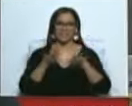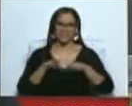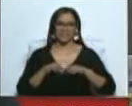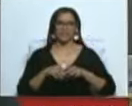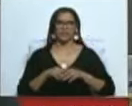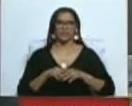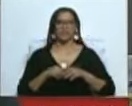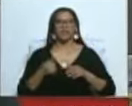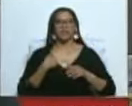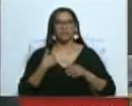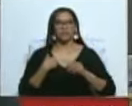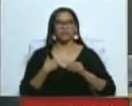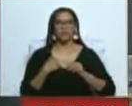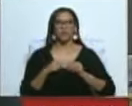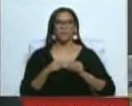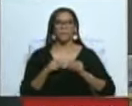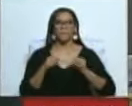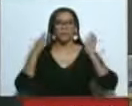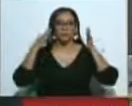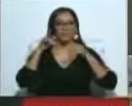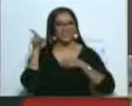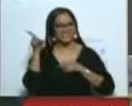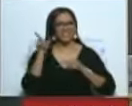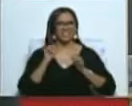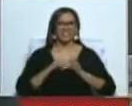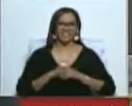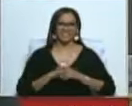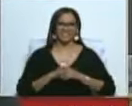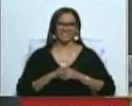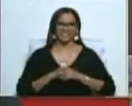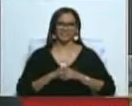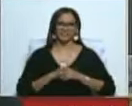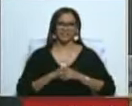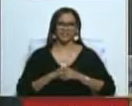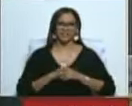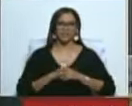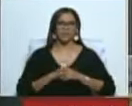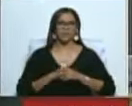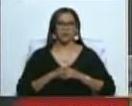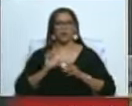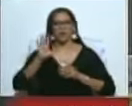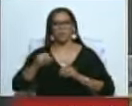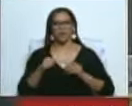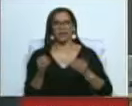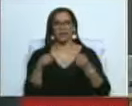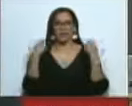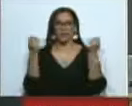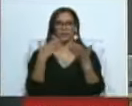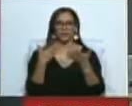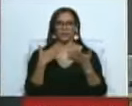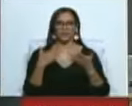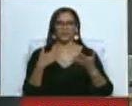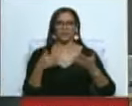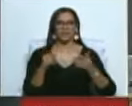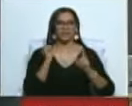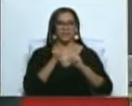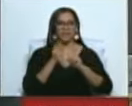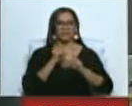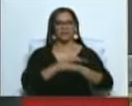Y yo a partir de hoy, por sugerencia de él, mandé a comprar la prensa escrita porque tenía mucho, desde la